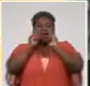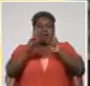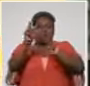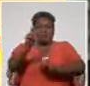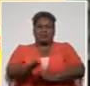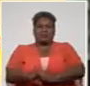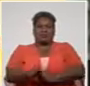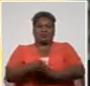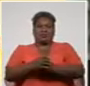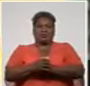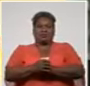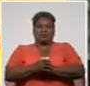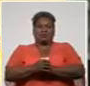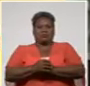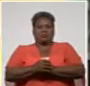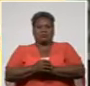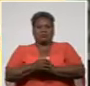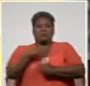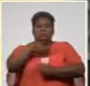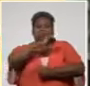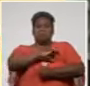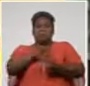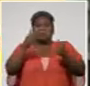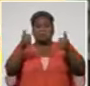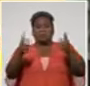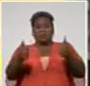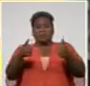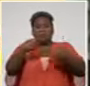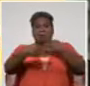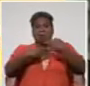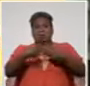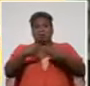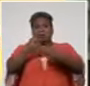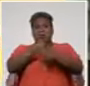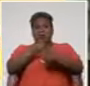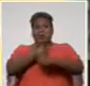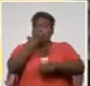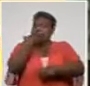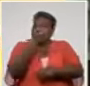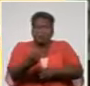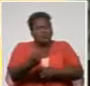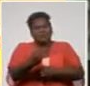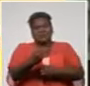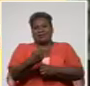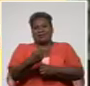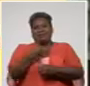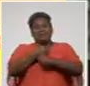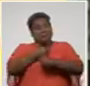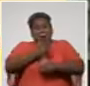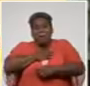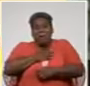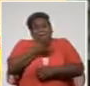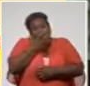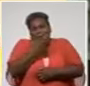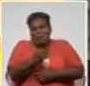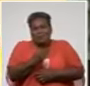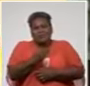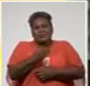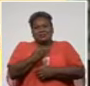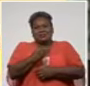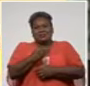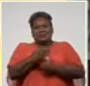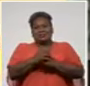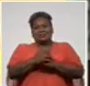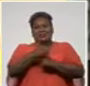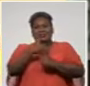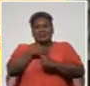también. Yo me siento bien haciendo mi trabajo, a mí en realidad me gusta lo que hago, yo trato de